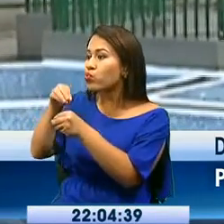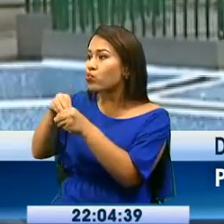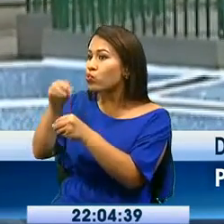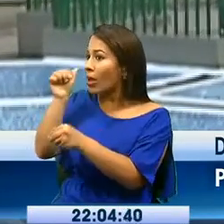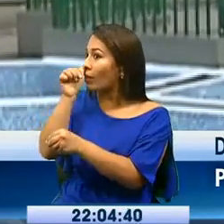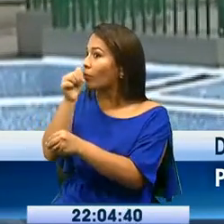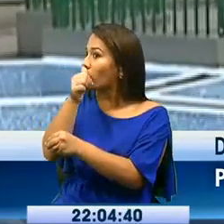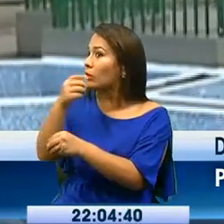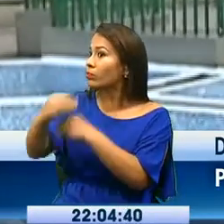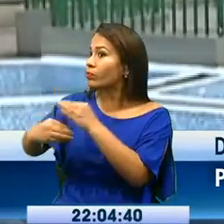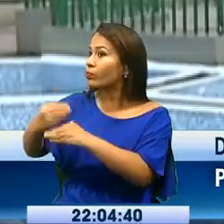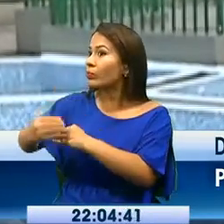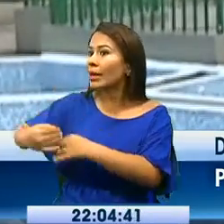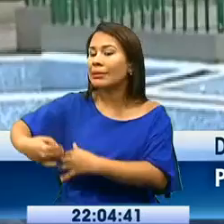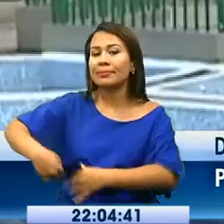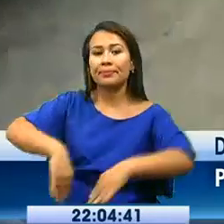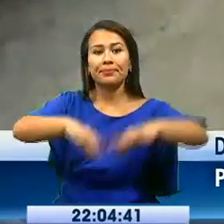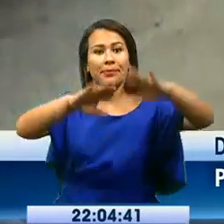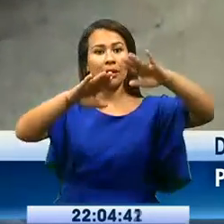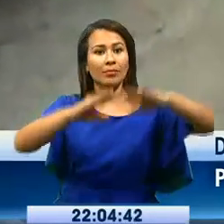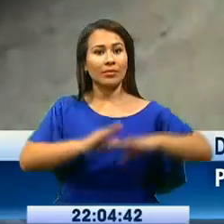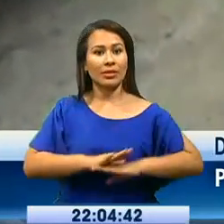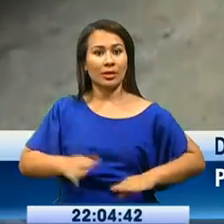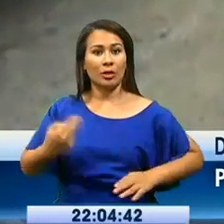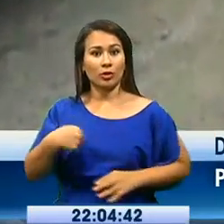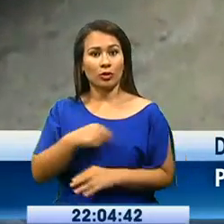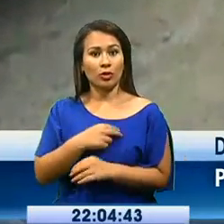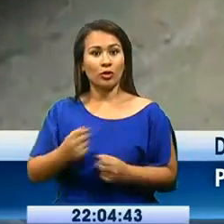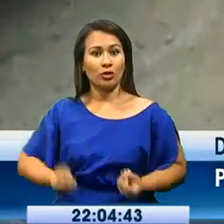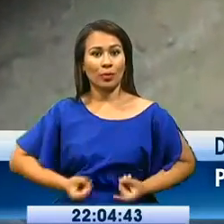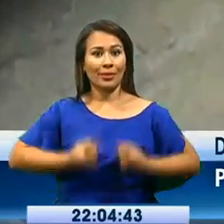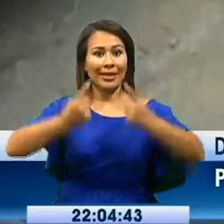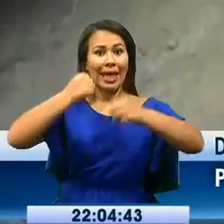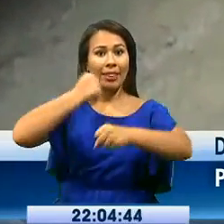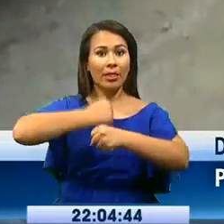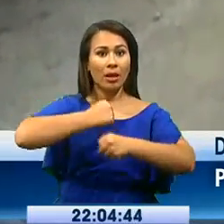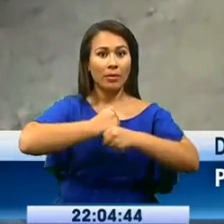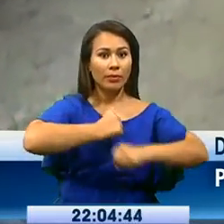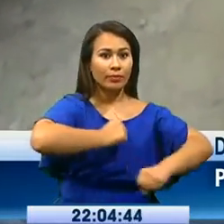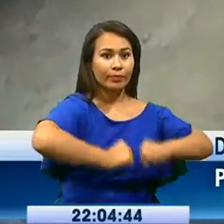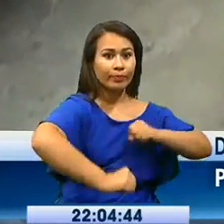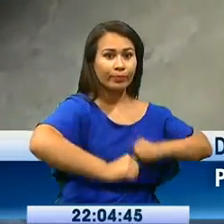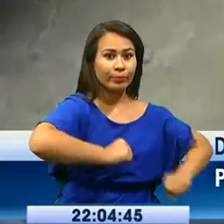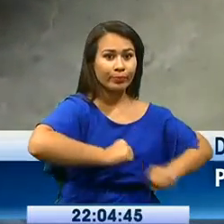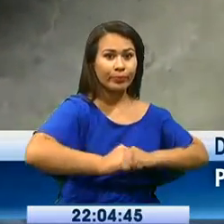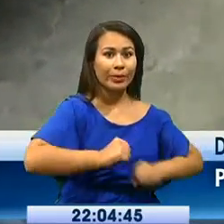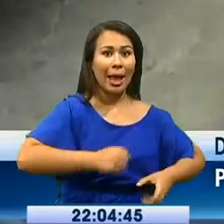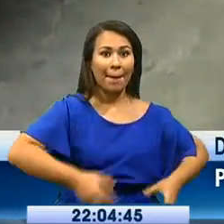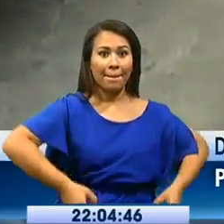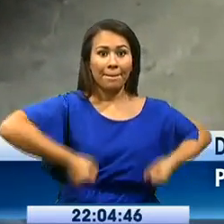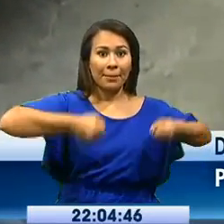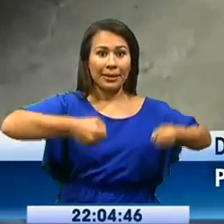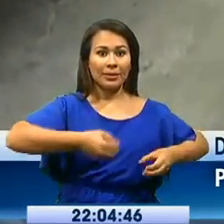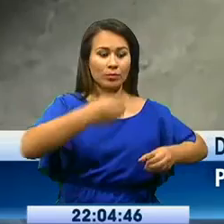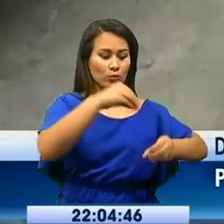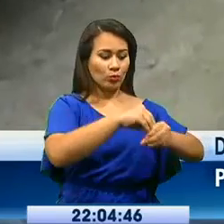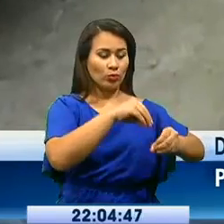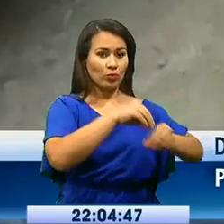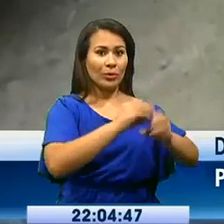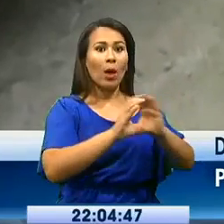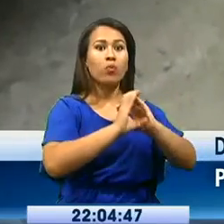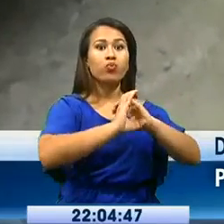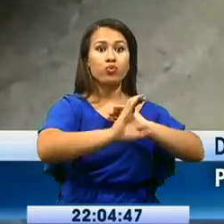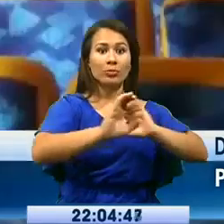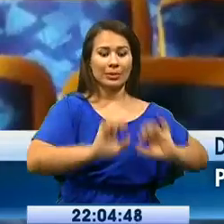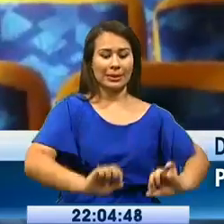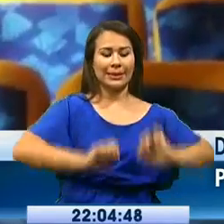sustancias sujetas a fiscalización. Como para despistar el trabajo de los agentes del GEMA, la maleta fue embarcada en uno de los compartimentos del bus, pero el